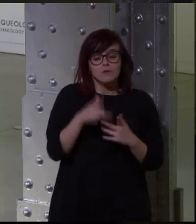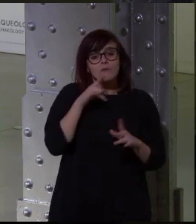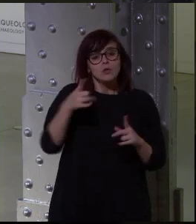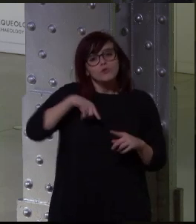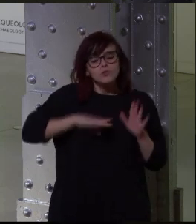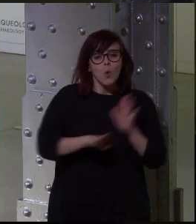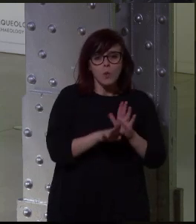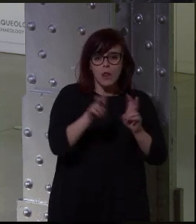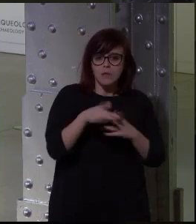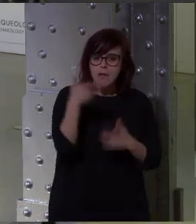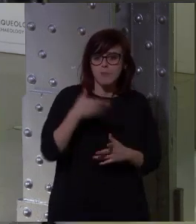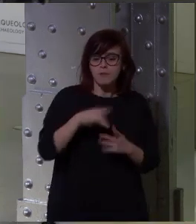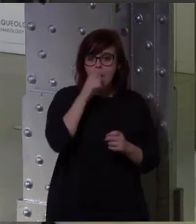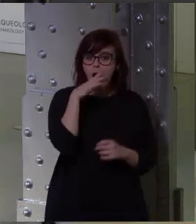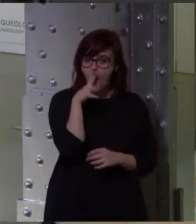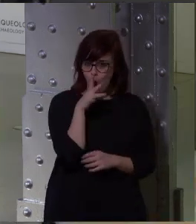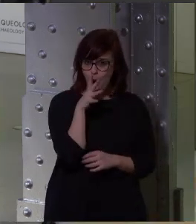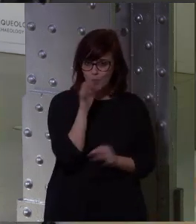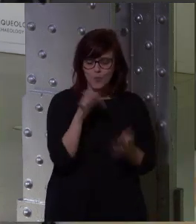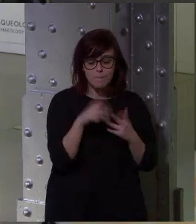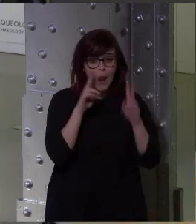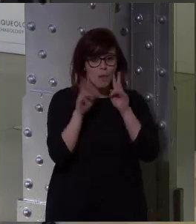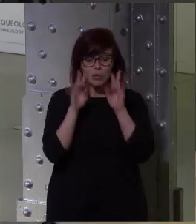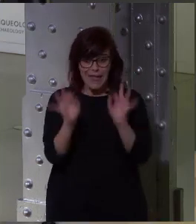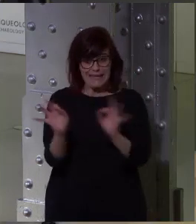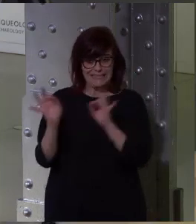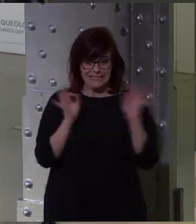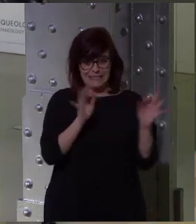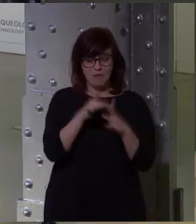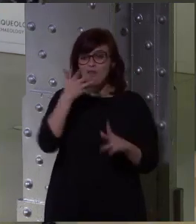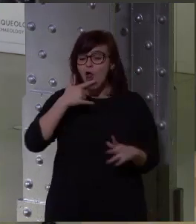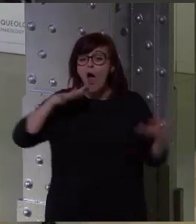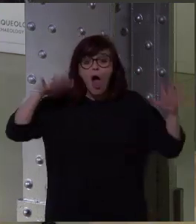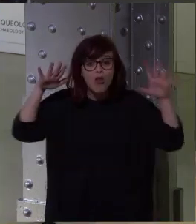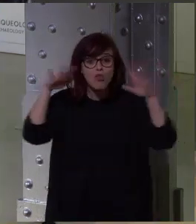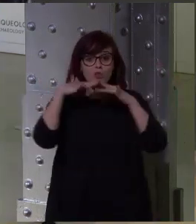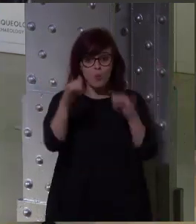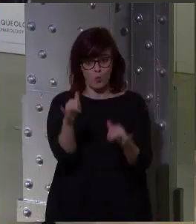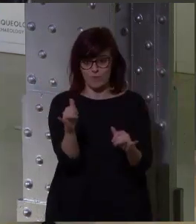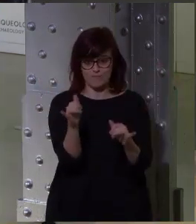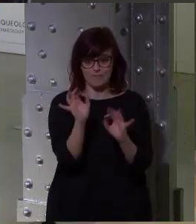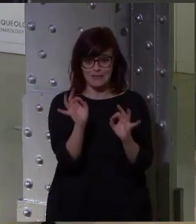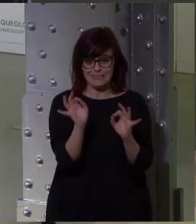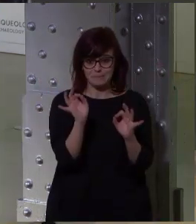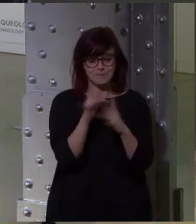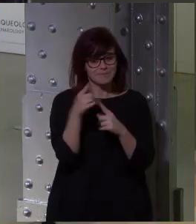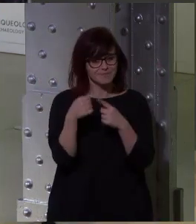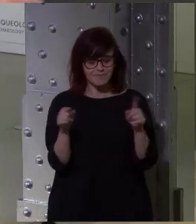la importancia del agua, lo vemos así, y lo vemos de color azul, y